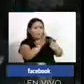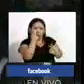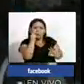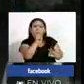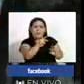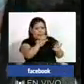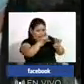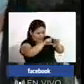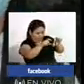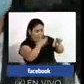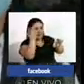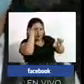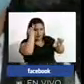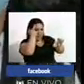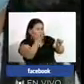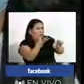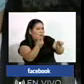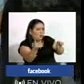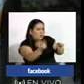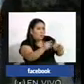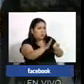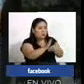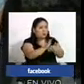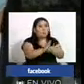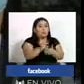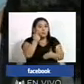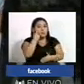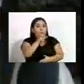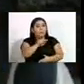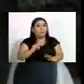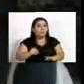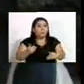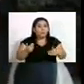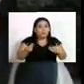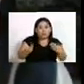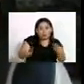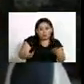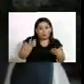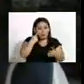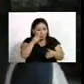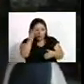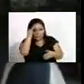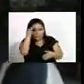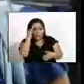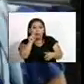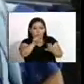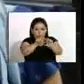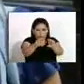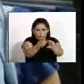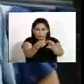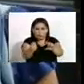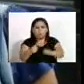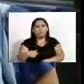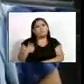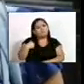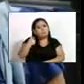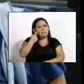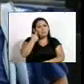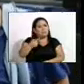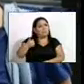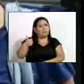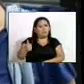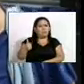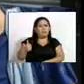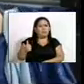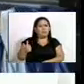productos tienen precio, ¿vea? Estos productos que andamos verificando o que están regulados deben de tener su precio a la vista también. Está bien, fíjese, está